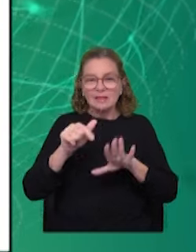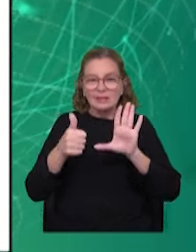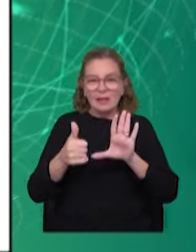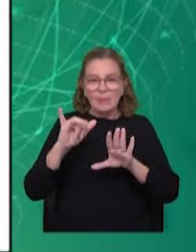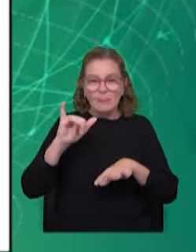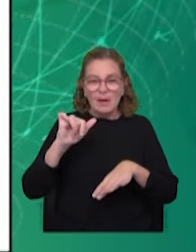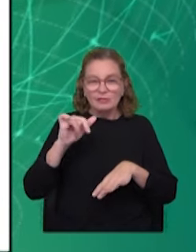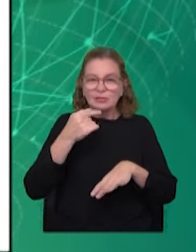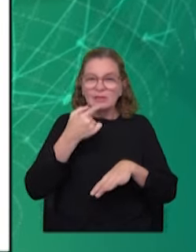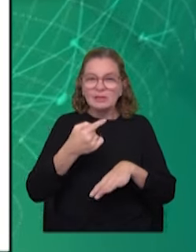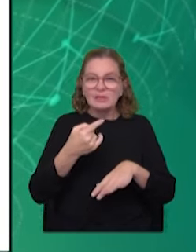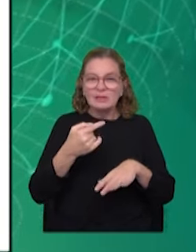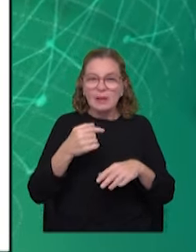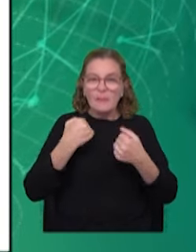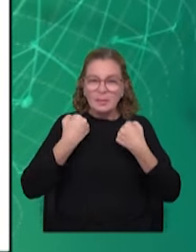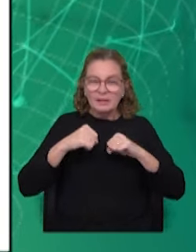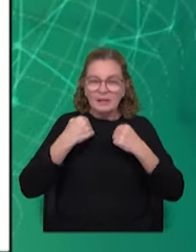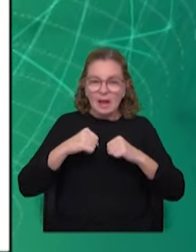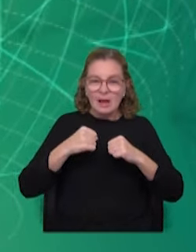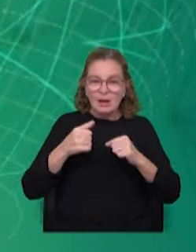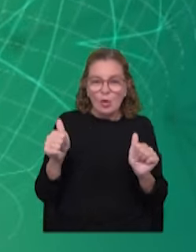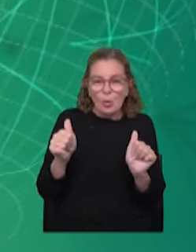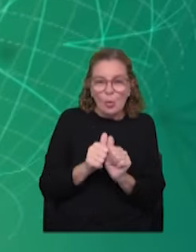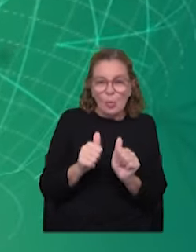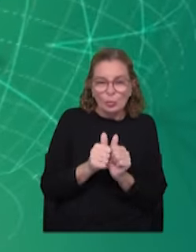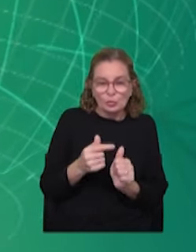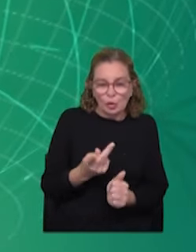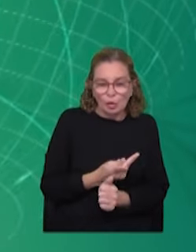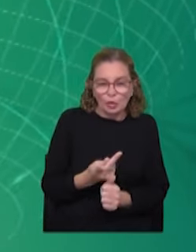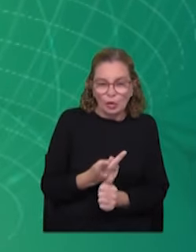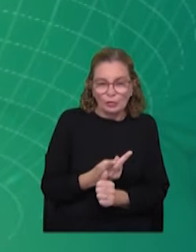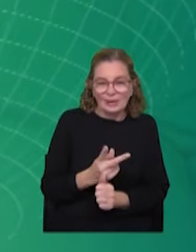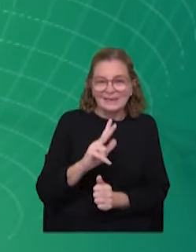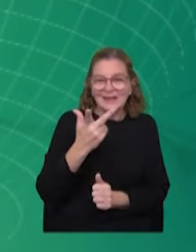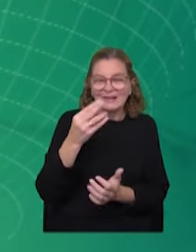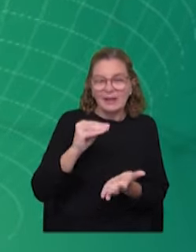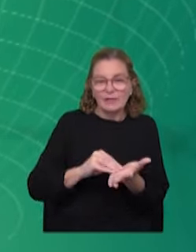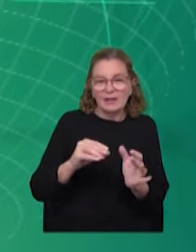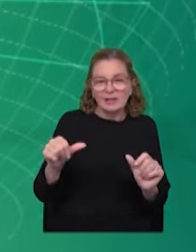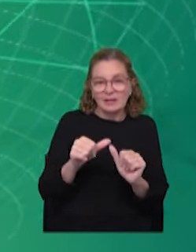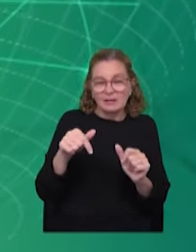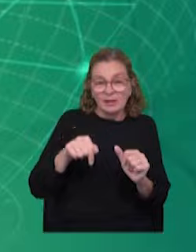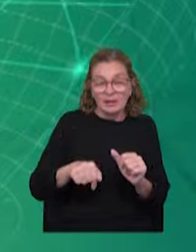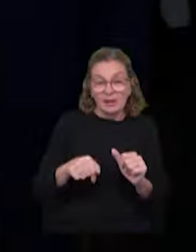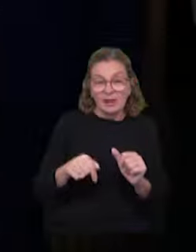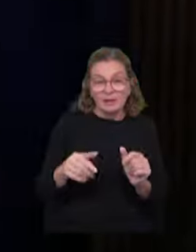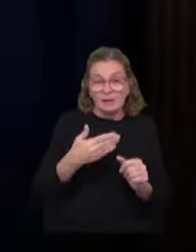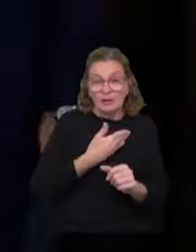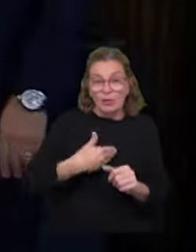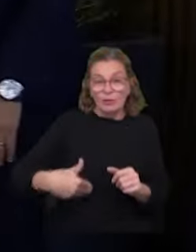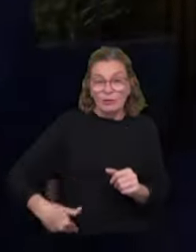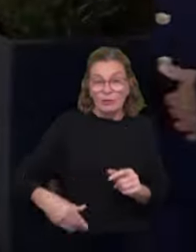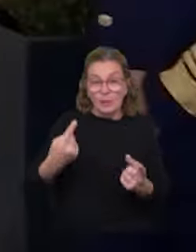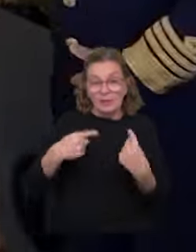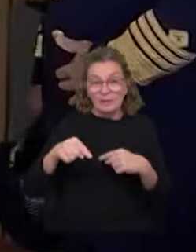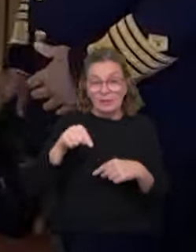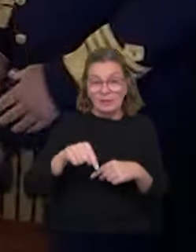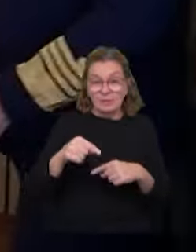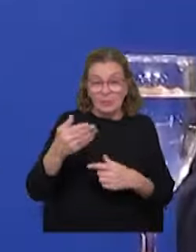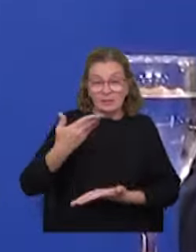maniobras denominadas entrenamiento de ejercicios conjuntos combinados es la tercera vez que se realizan durante el actual periodo de gobierno Pero esta vez